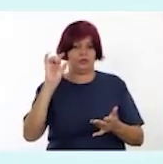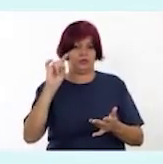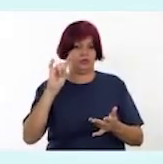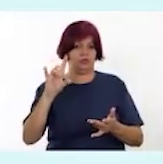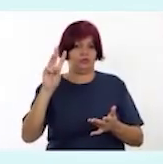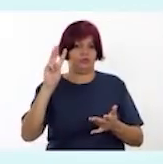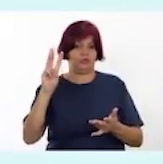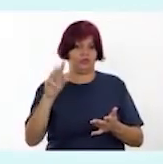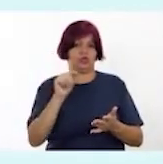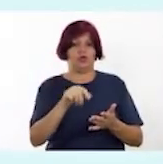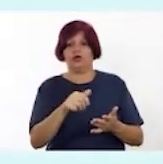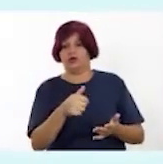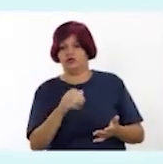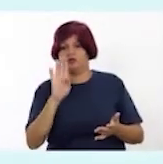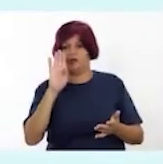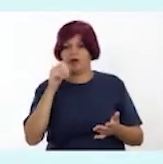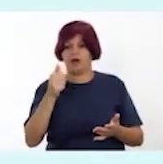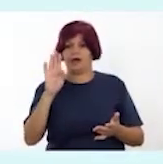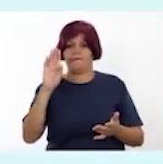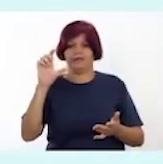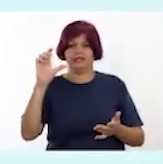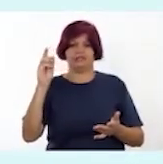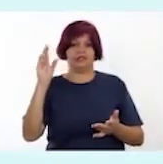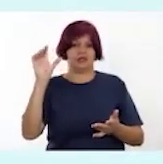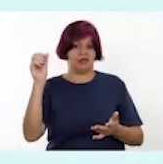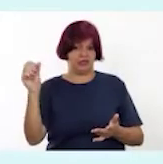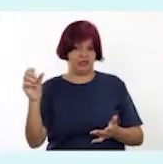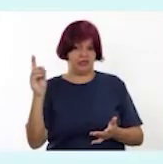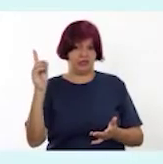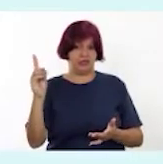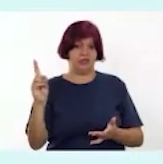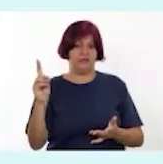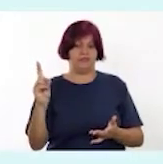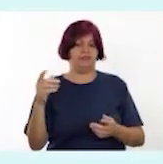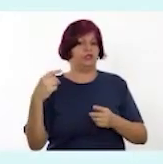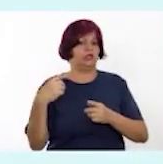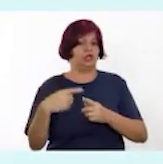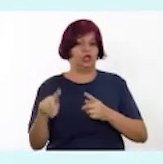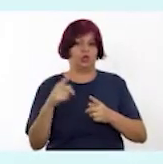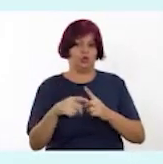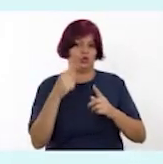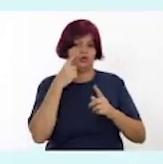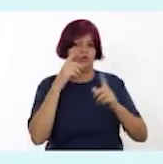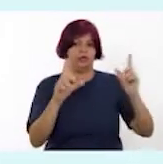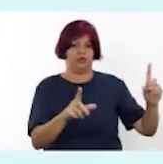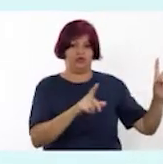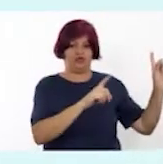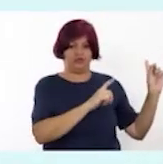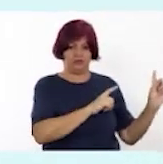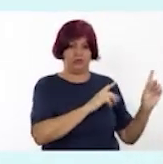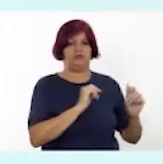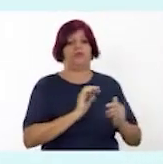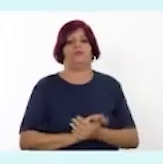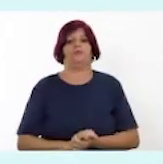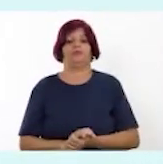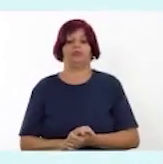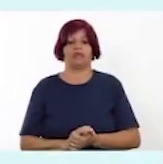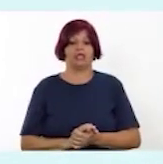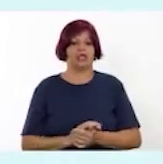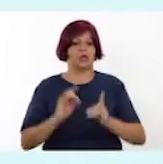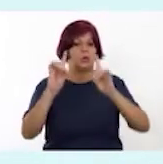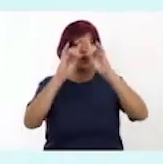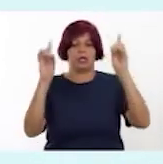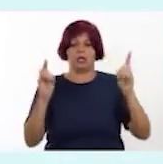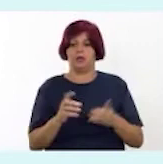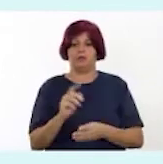incisos, y en las actividades de aprendizaje relacionadas con inecuaciones lineales de décimo grado en el portal QEduca.